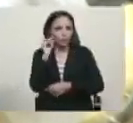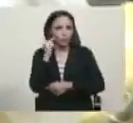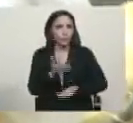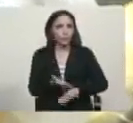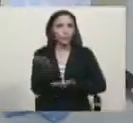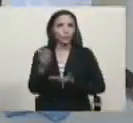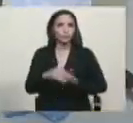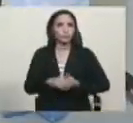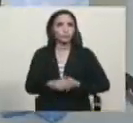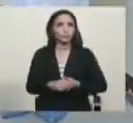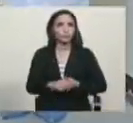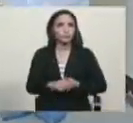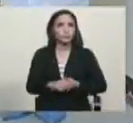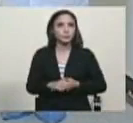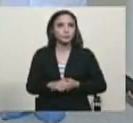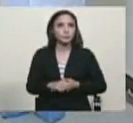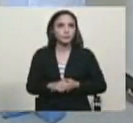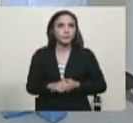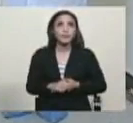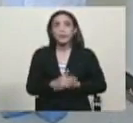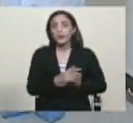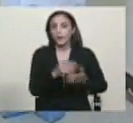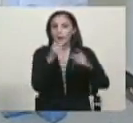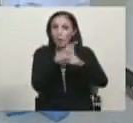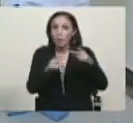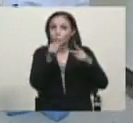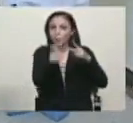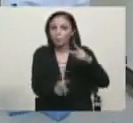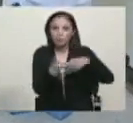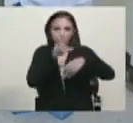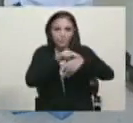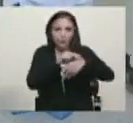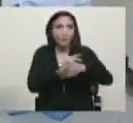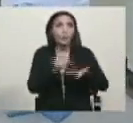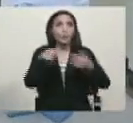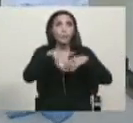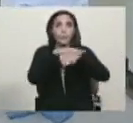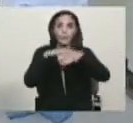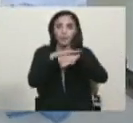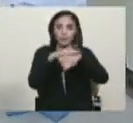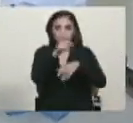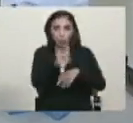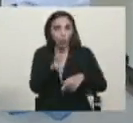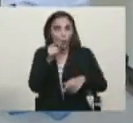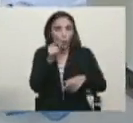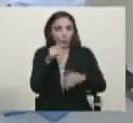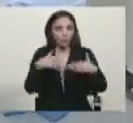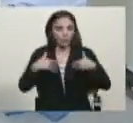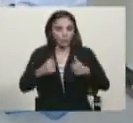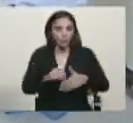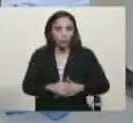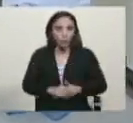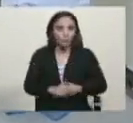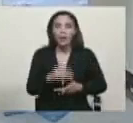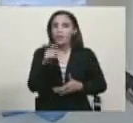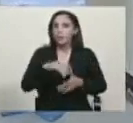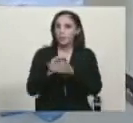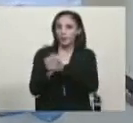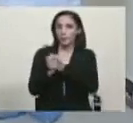¿no? Con el doctor Hernández, con el ministro de Salud, Carlos Alvarado, y con nuestro